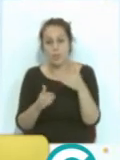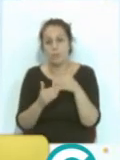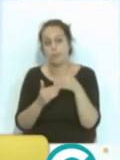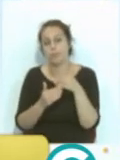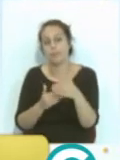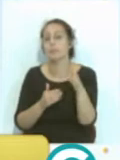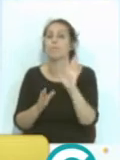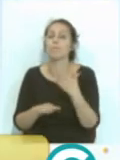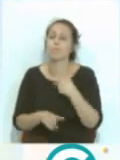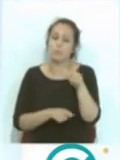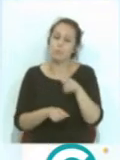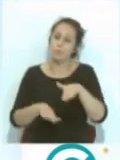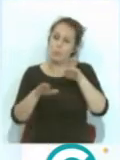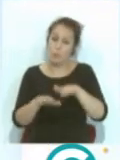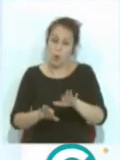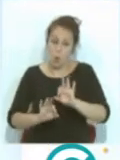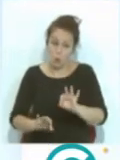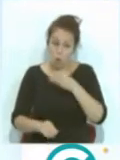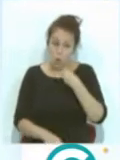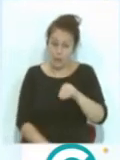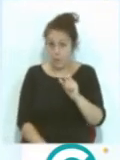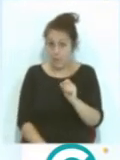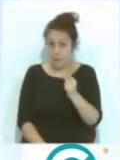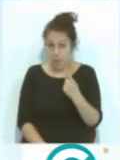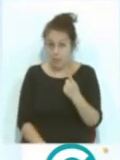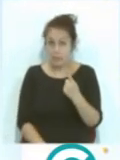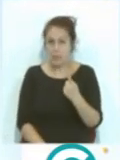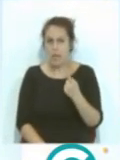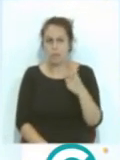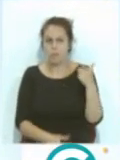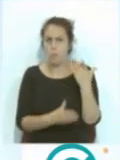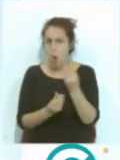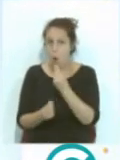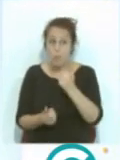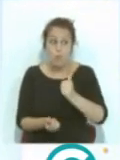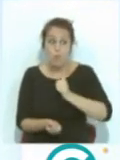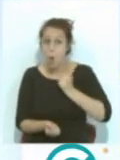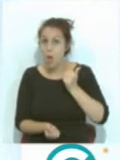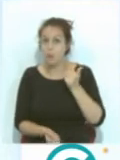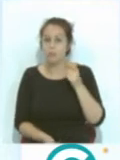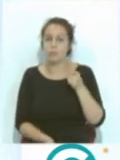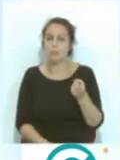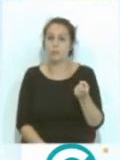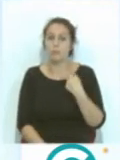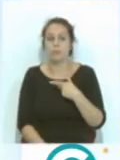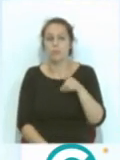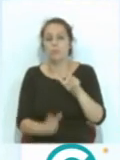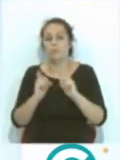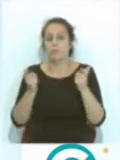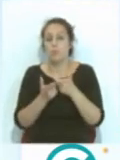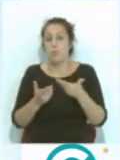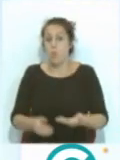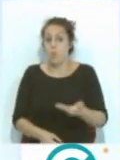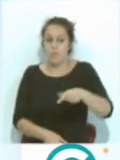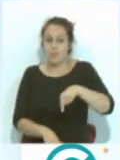y los aficionados, especialmente los más jóvenes, que muchos de ellos no han tenido la oportunidad de ver a los grandes aquí